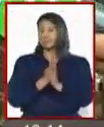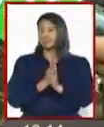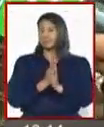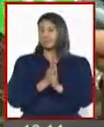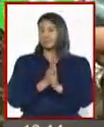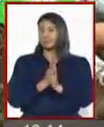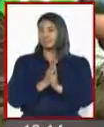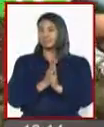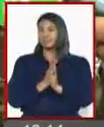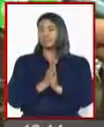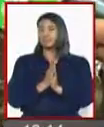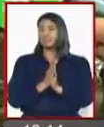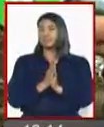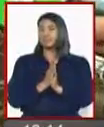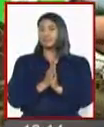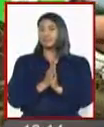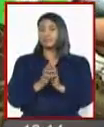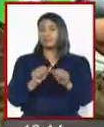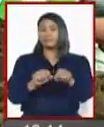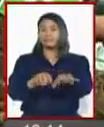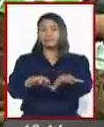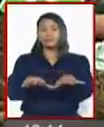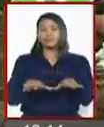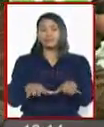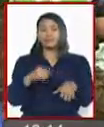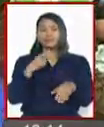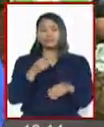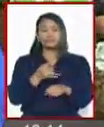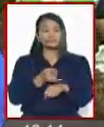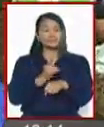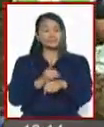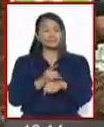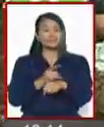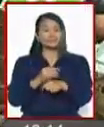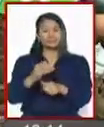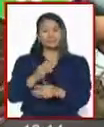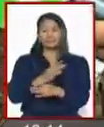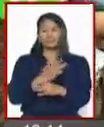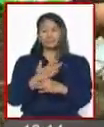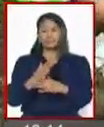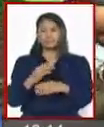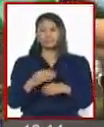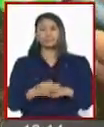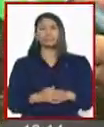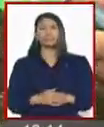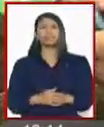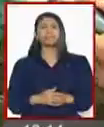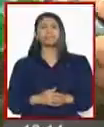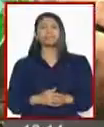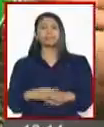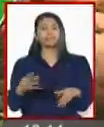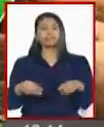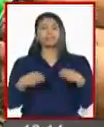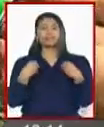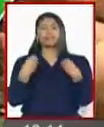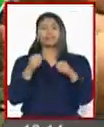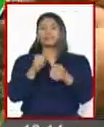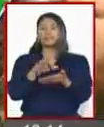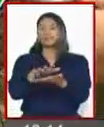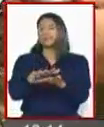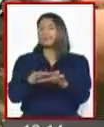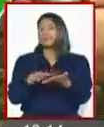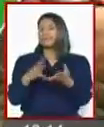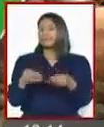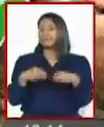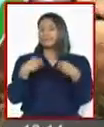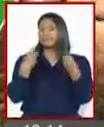mi parrilla y justo al señor yo le encontré ahí, estaban tomando todo eso y yo le dije que me lo entregara a mi parrilla y él me dijo que